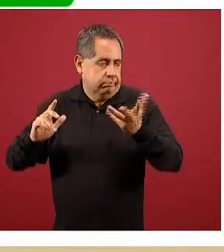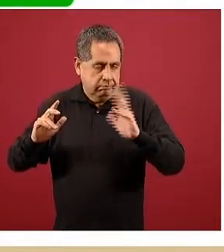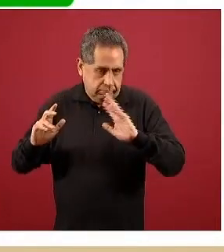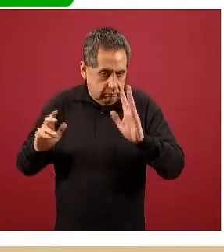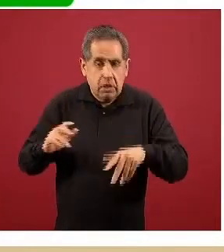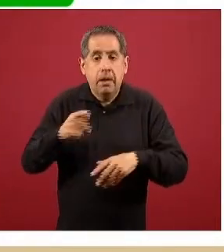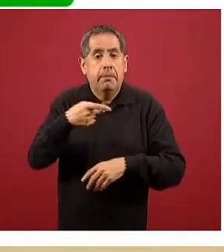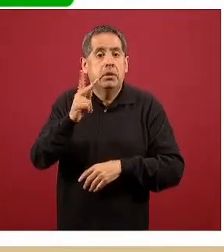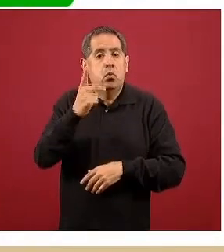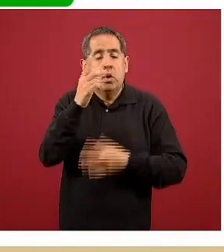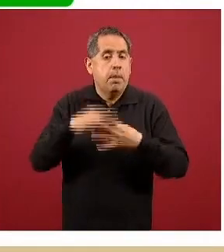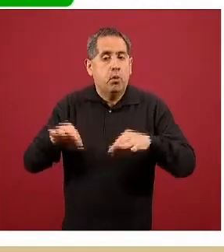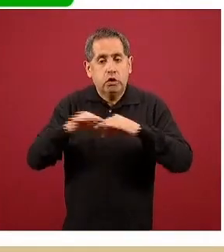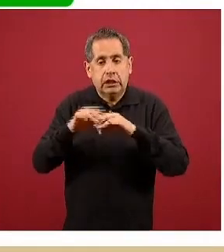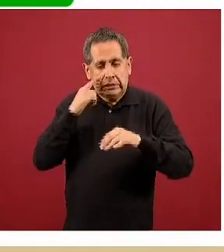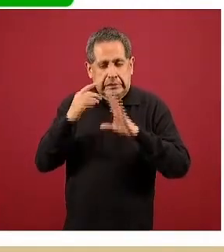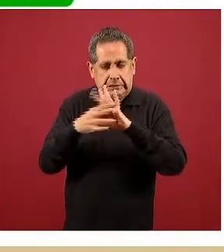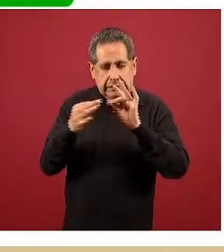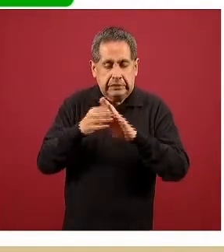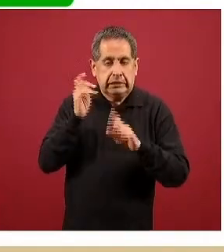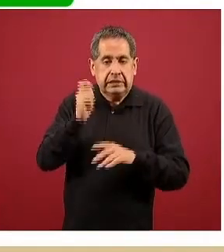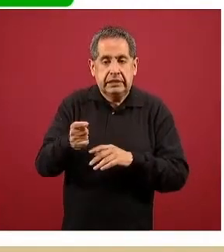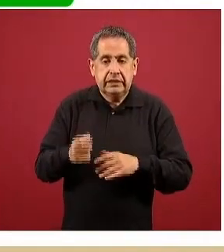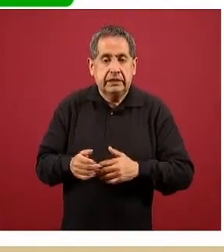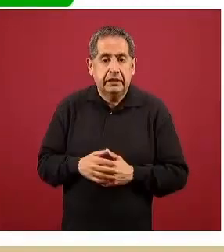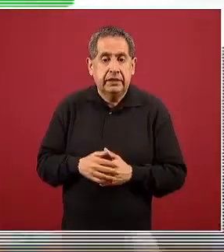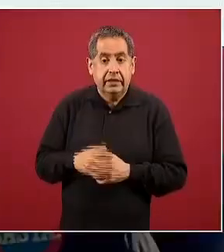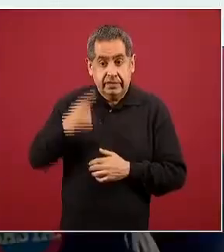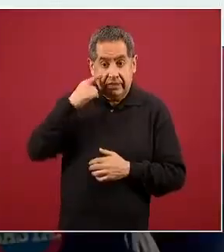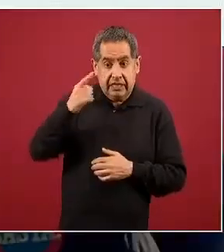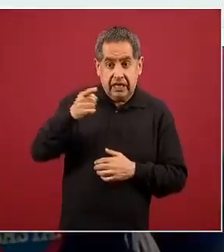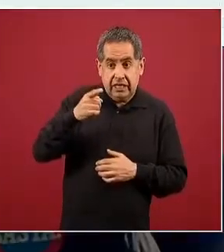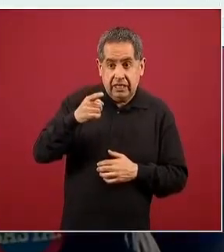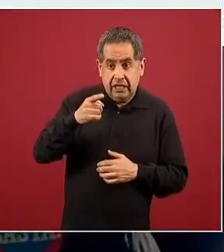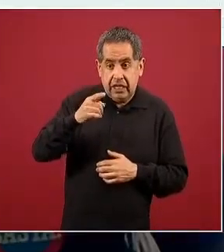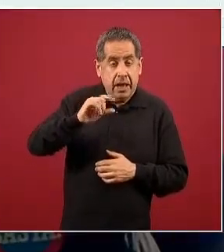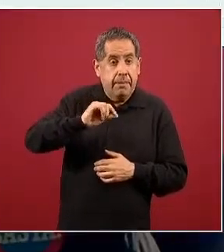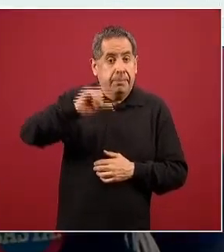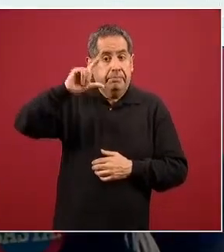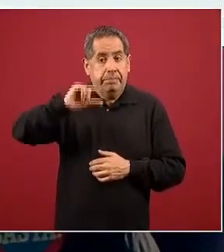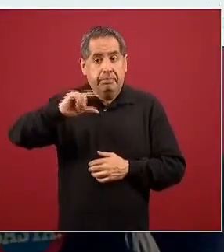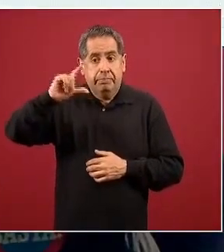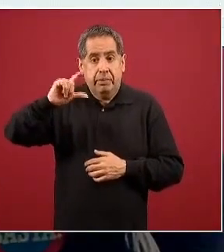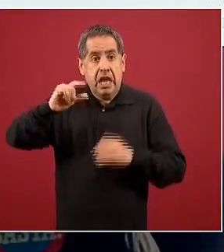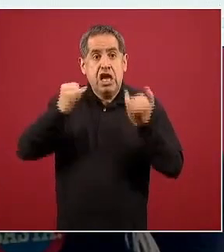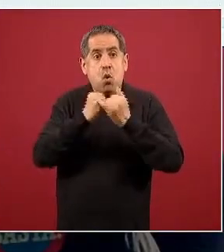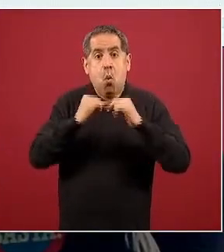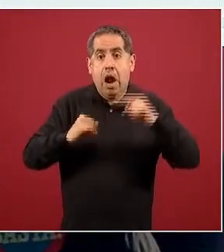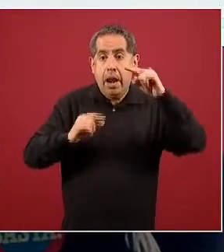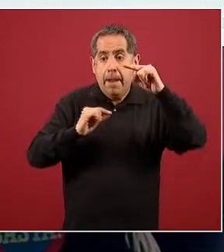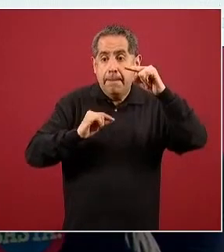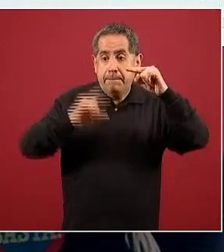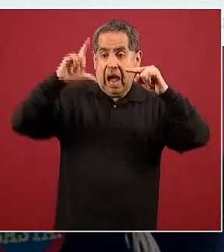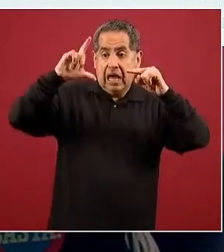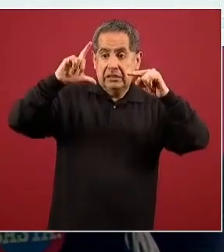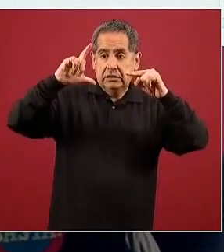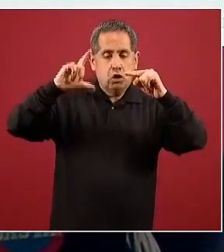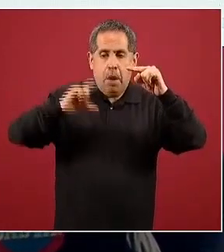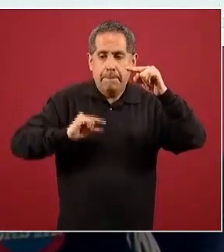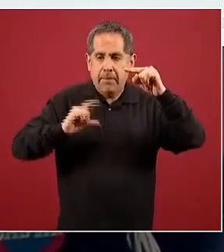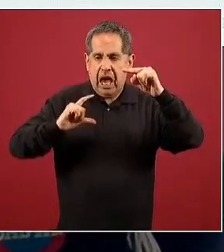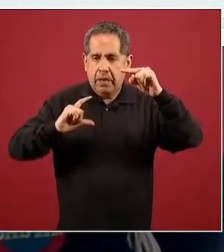es importante, y me voy a acercar a la pantalla, es que estos repuntes no sean igual o